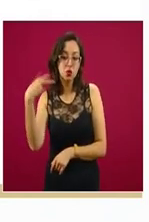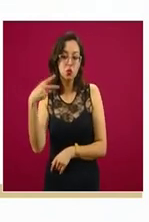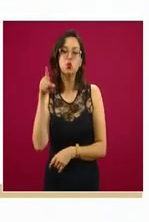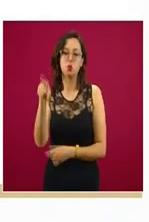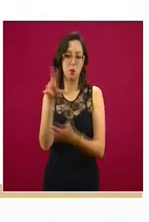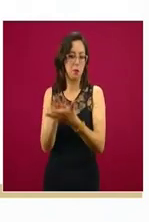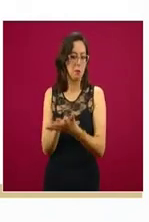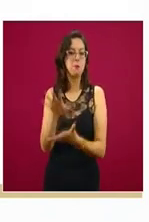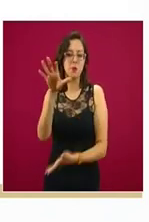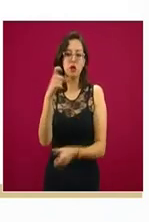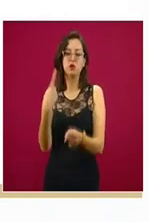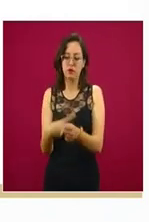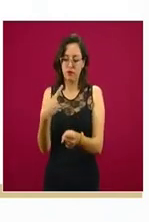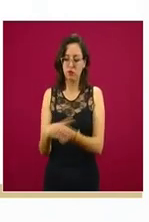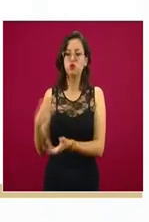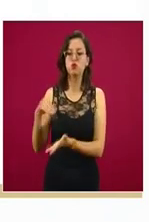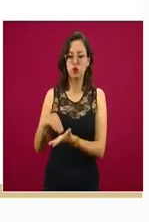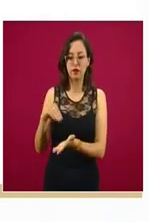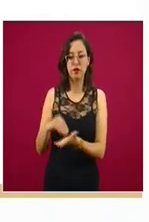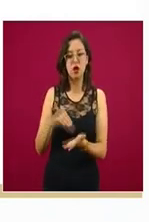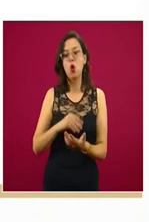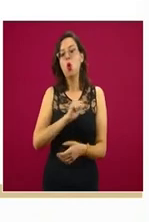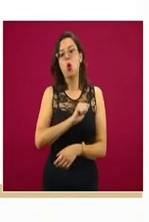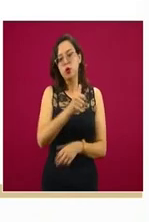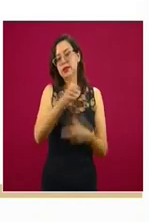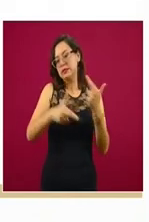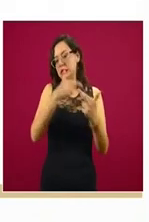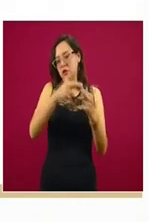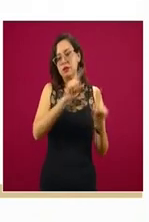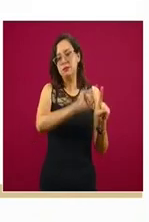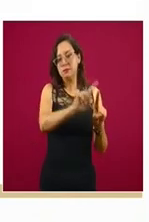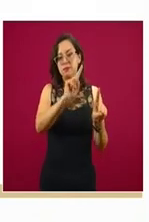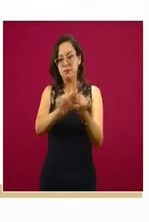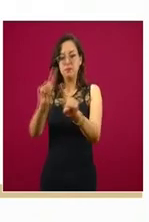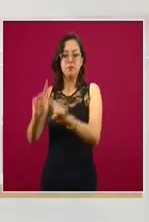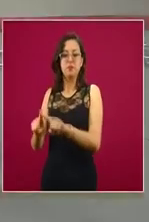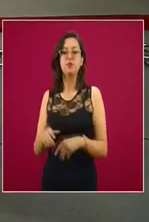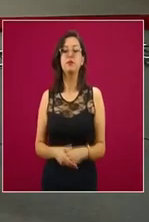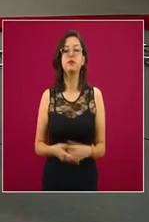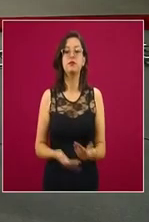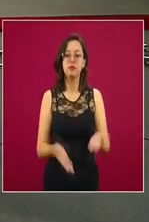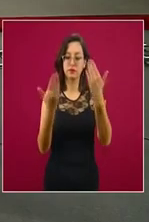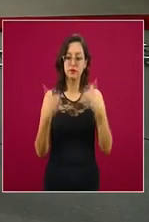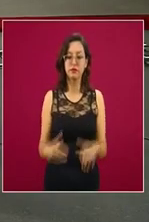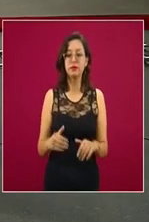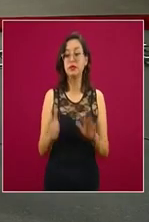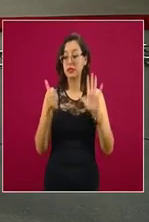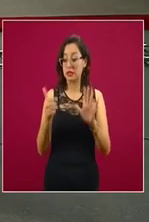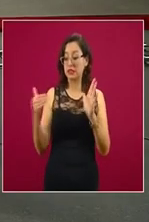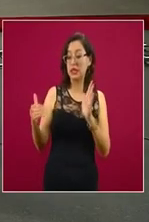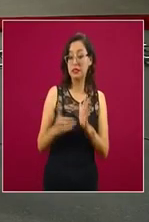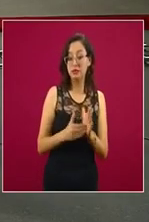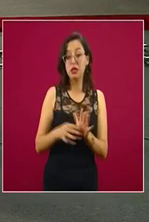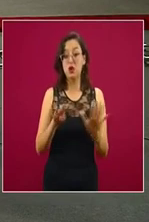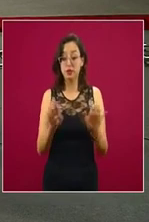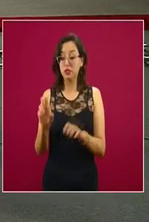mayor cantidad de enfermedad activa, junto con las otras regiones que ya he mencionado. En la siguiente diapositiva vemos que de estos